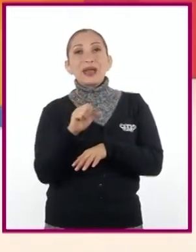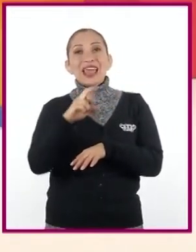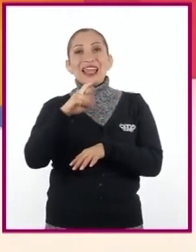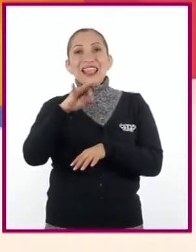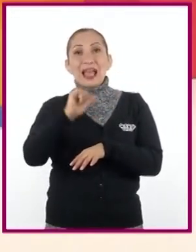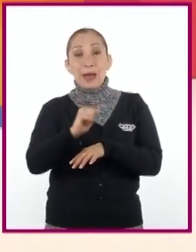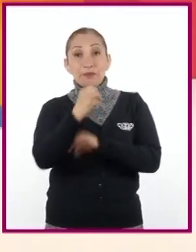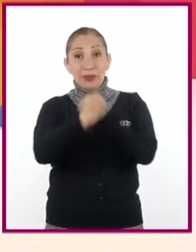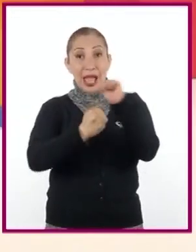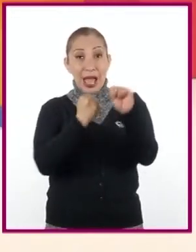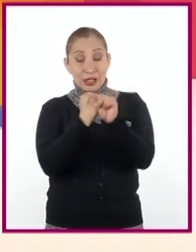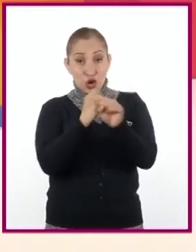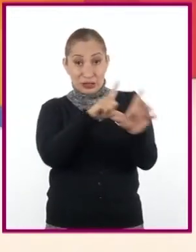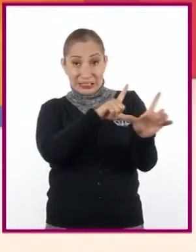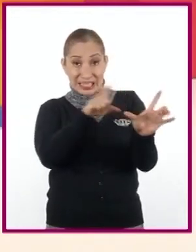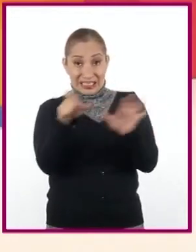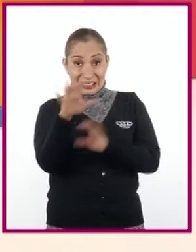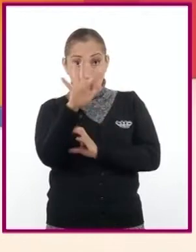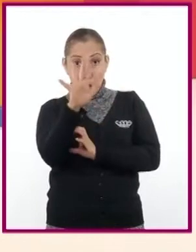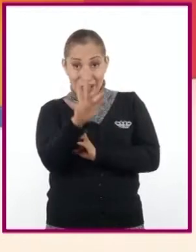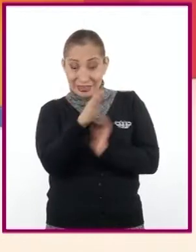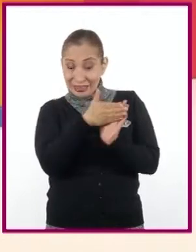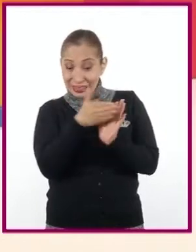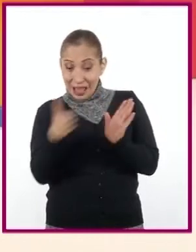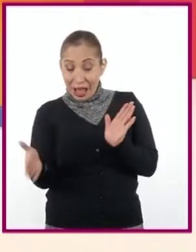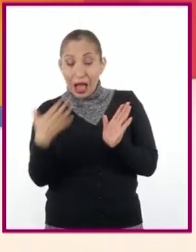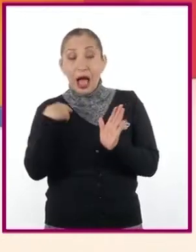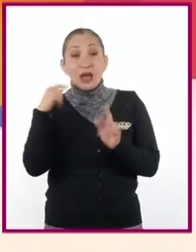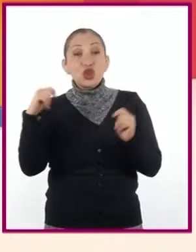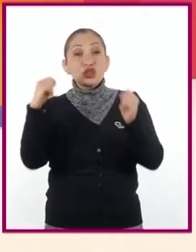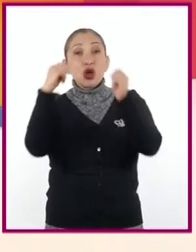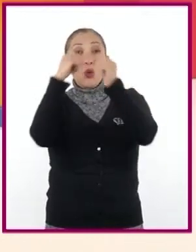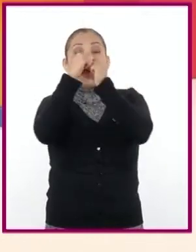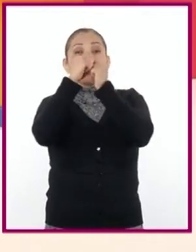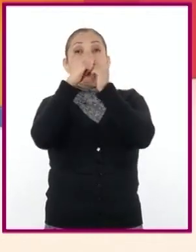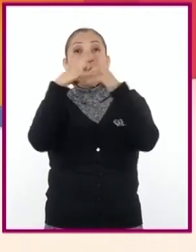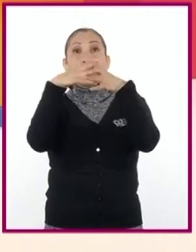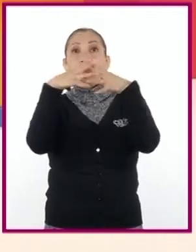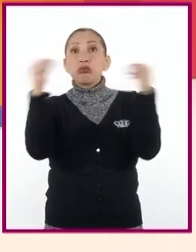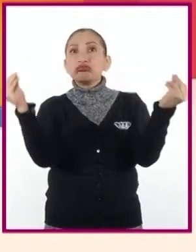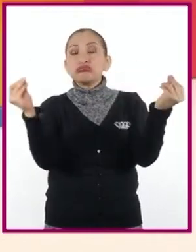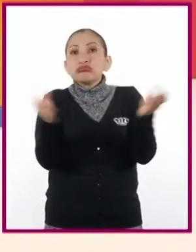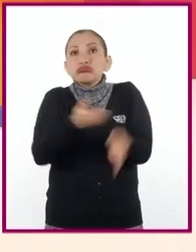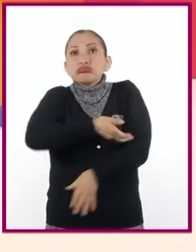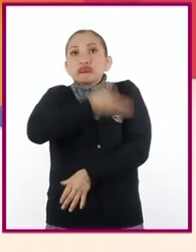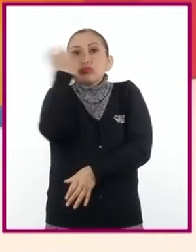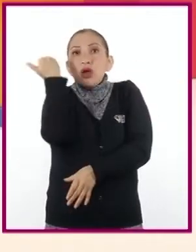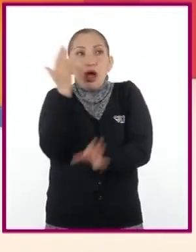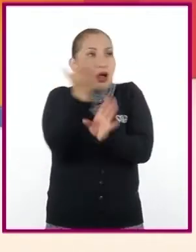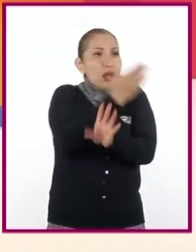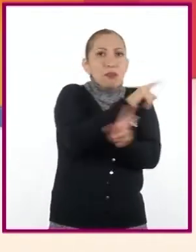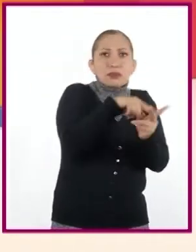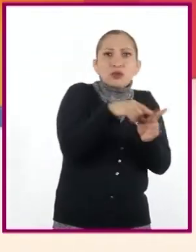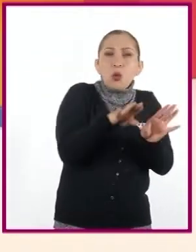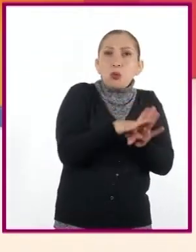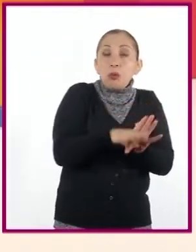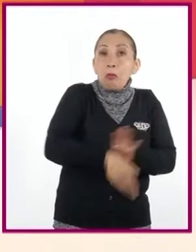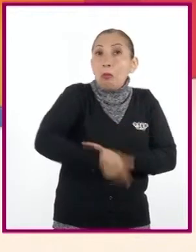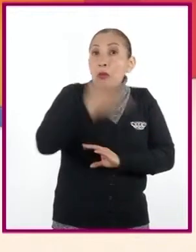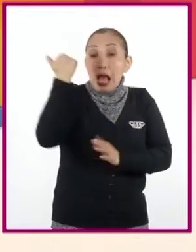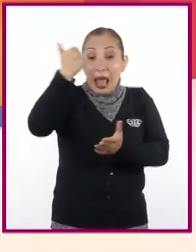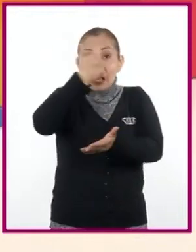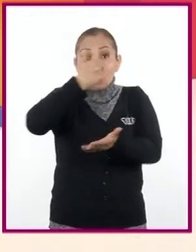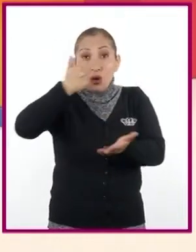año 750, Teotihuacán se extinguió tan misteriosamente como había comenzado. La